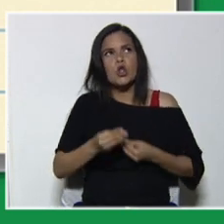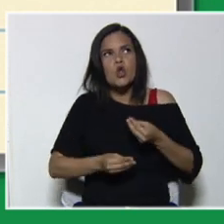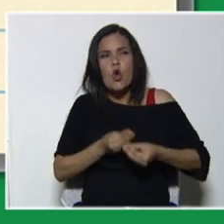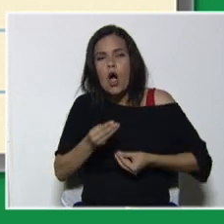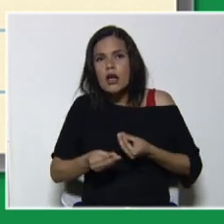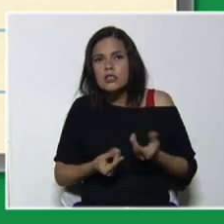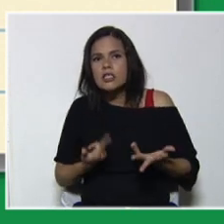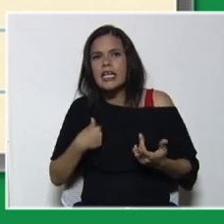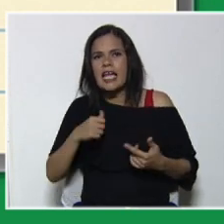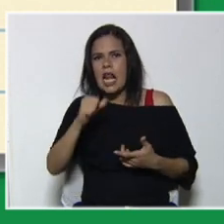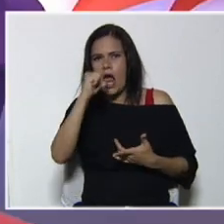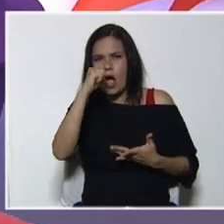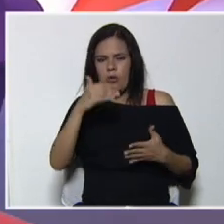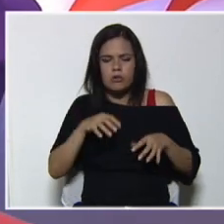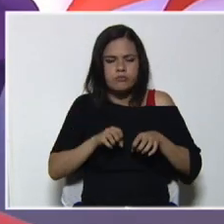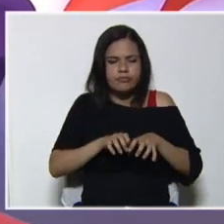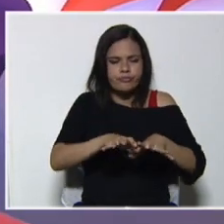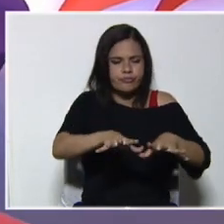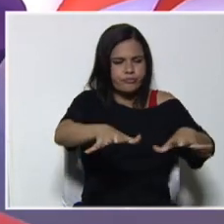los terrenos.